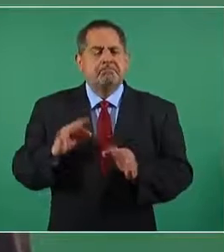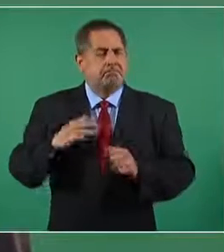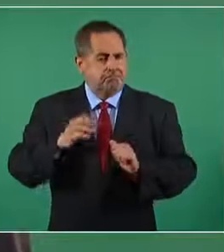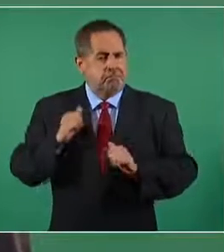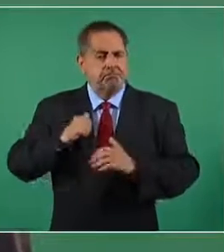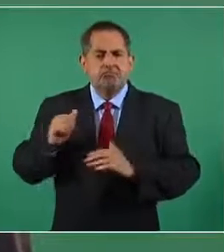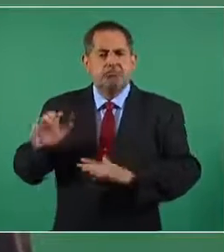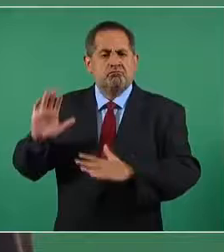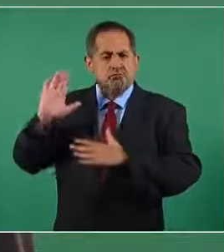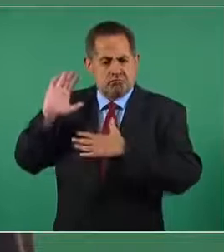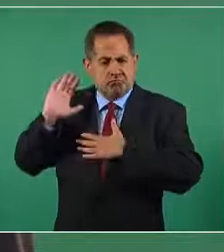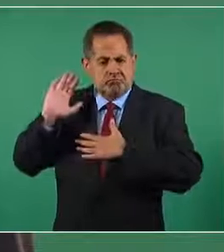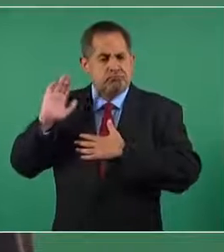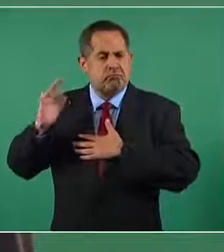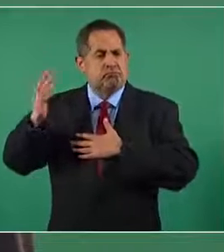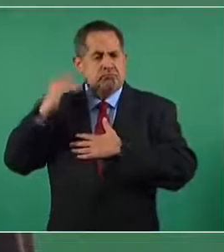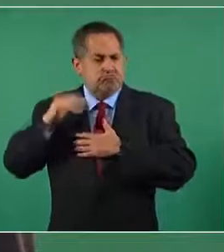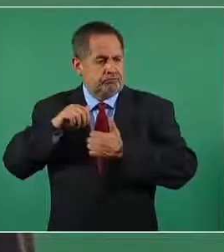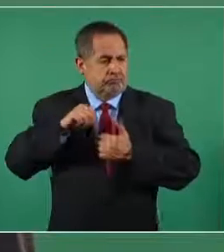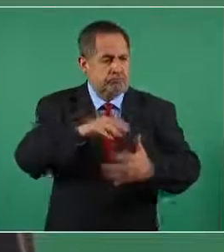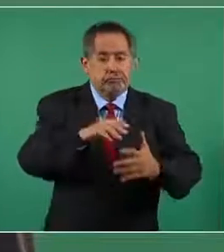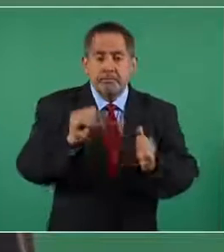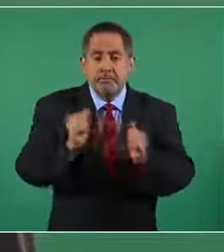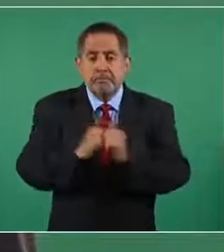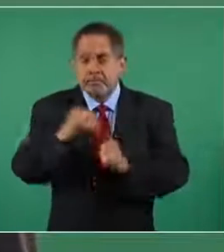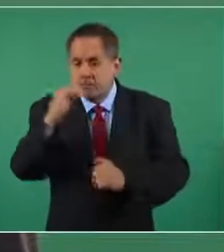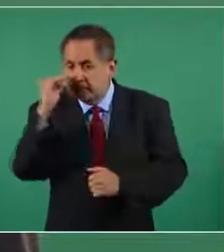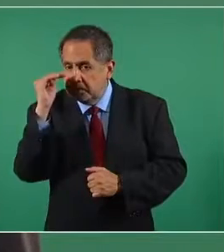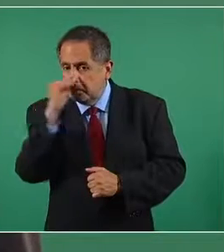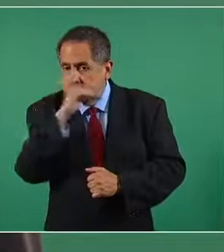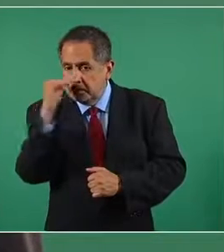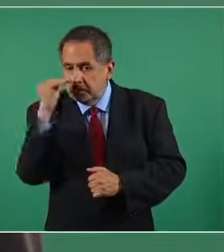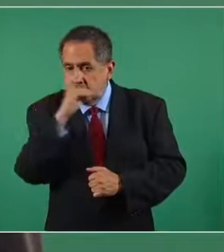compromiso de que se entreguen de manera gratuita.